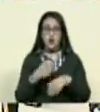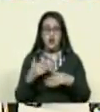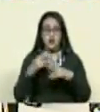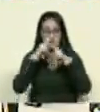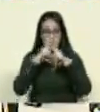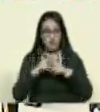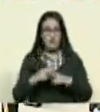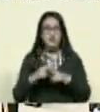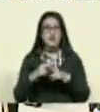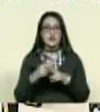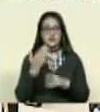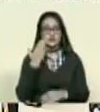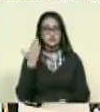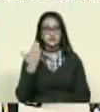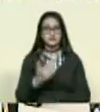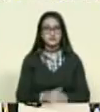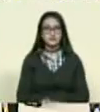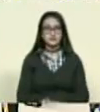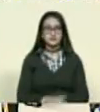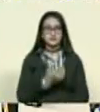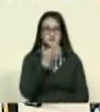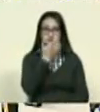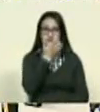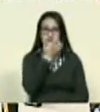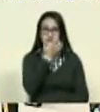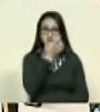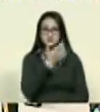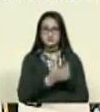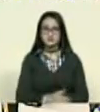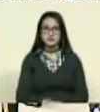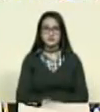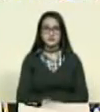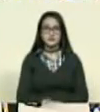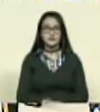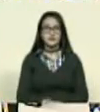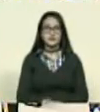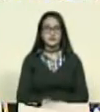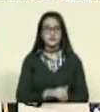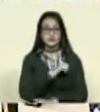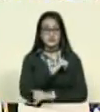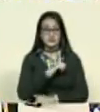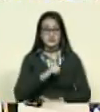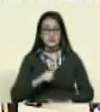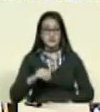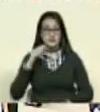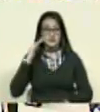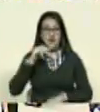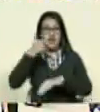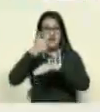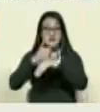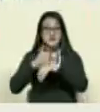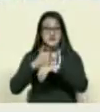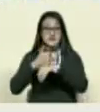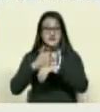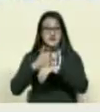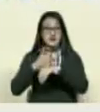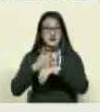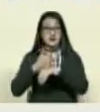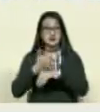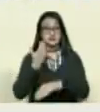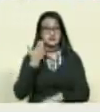honores correspondientes. Escuchemos. Venezuela, comandante en jefe de la Fuerza Armada Nacional Bolivariana. ¡Al